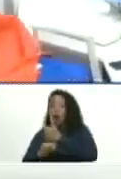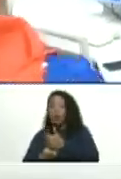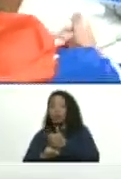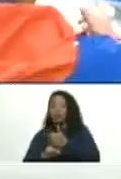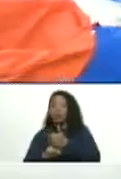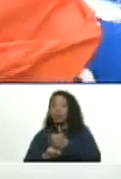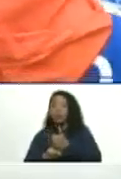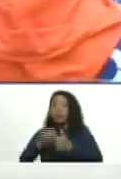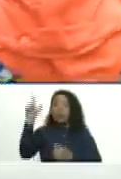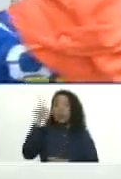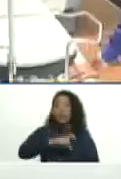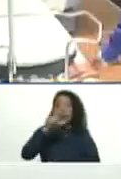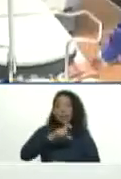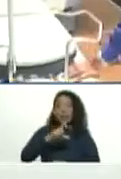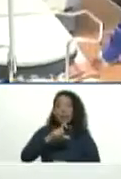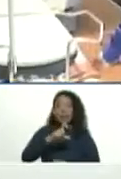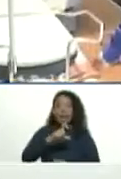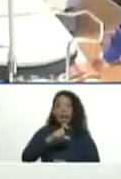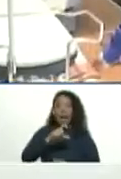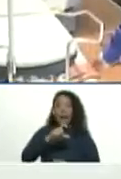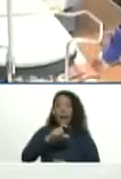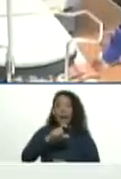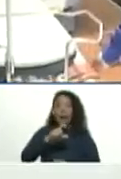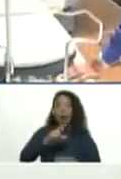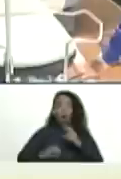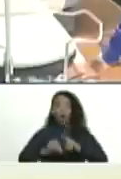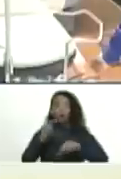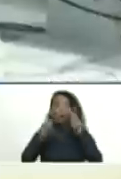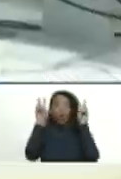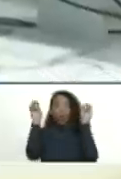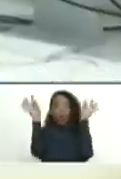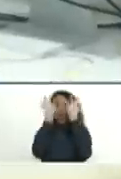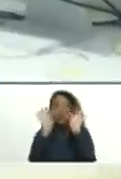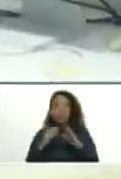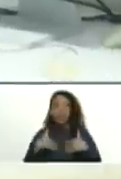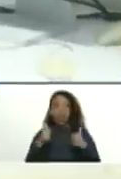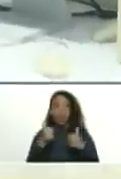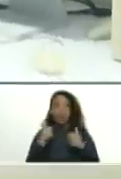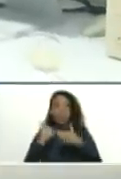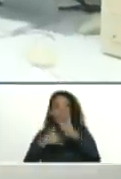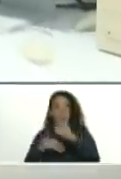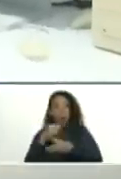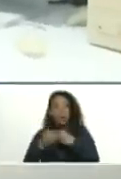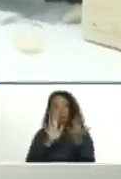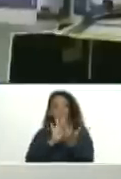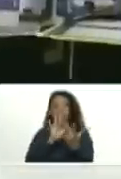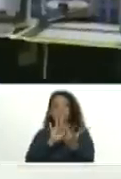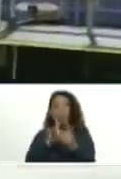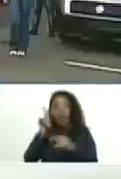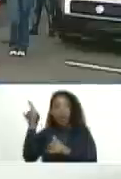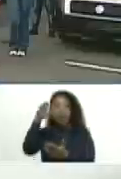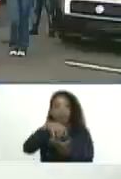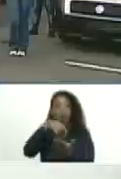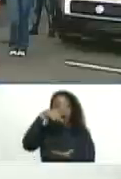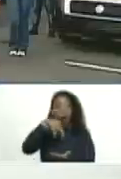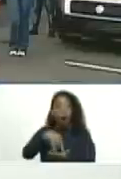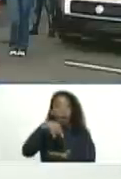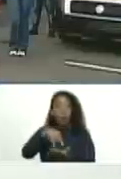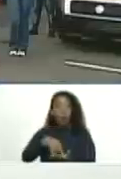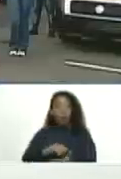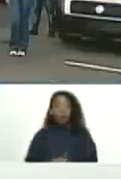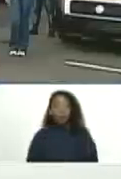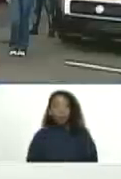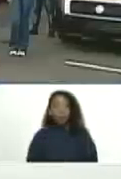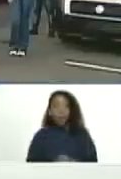que necesita la construcción de un nuevo sistema de salud. Vamos a hacer el pase. allá al Estado Carabobo,